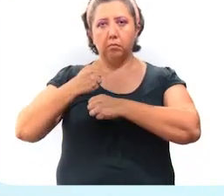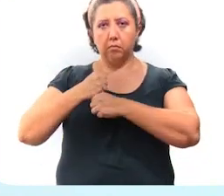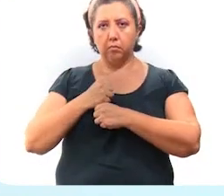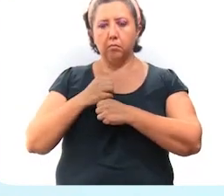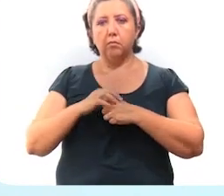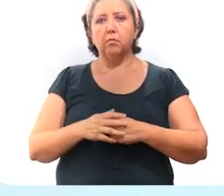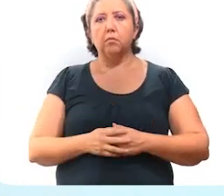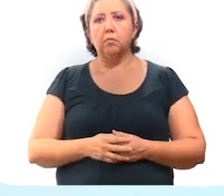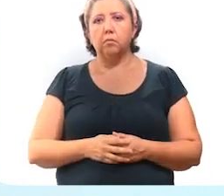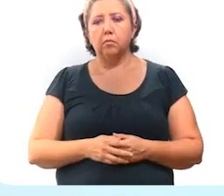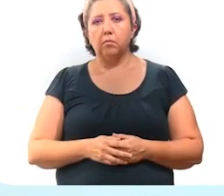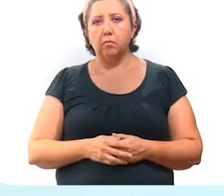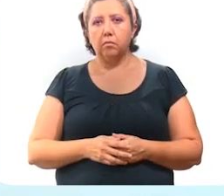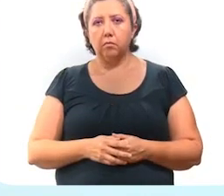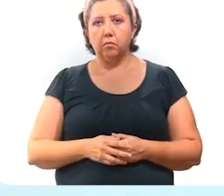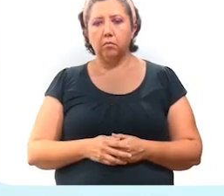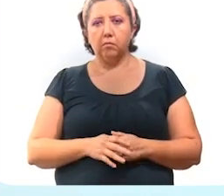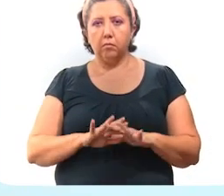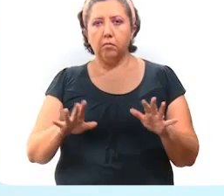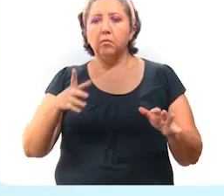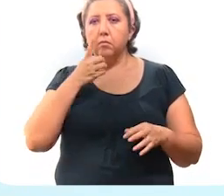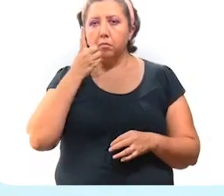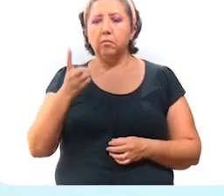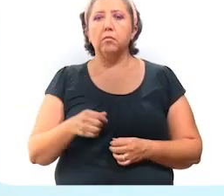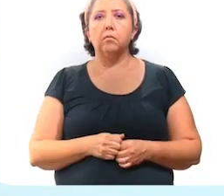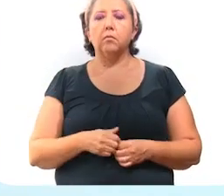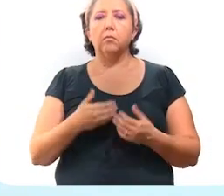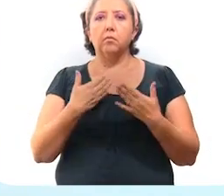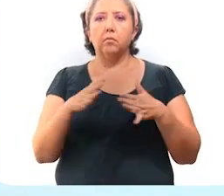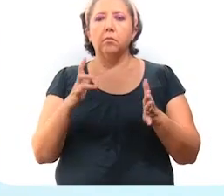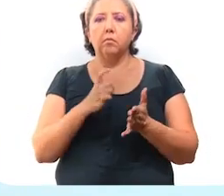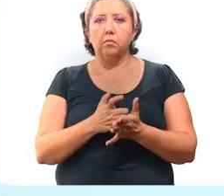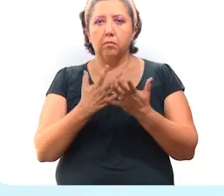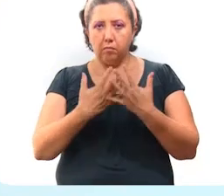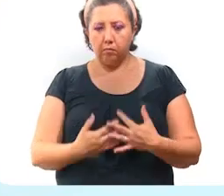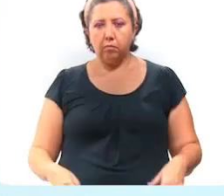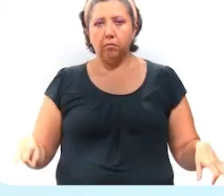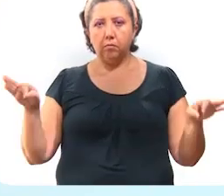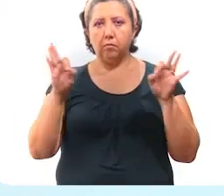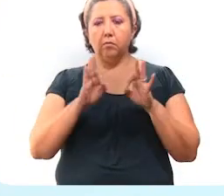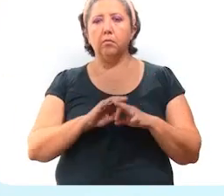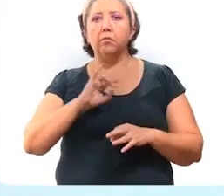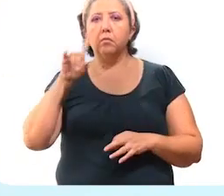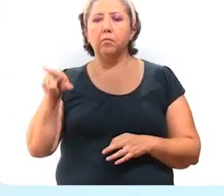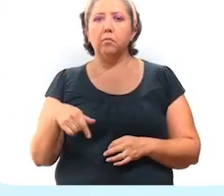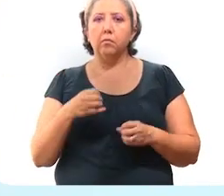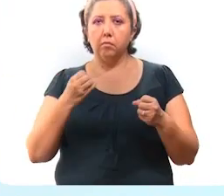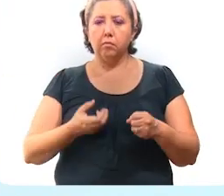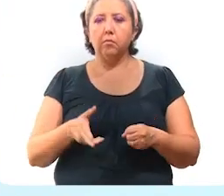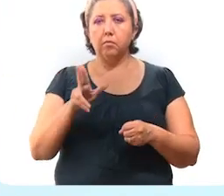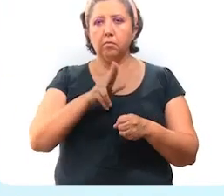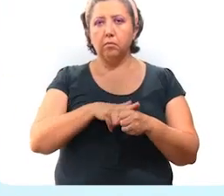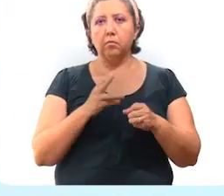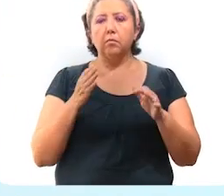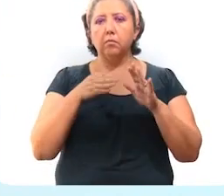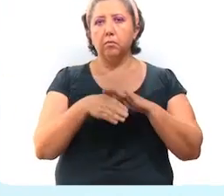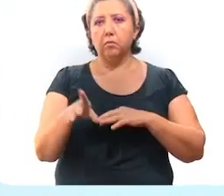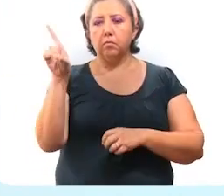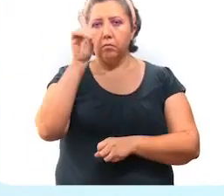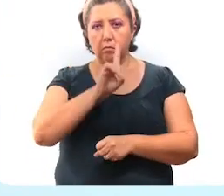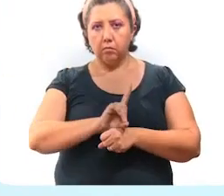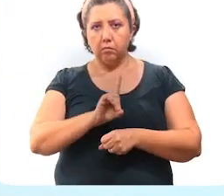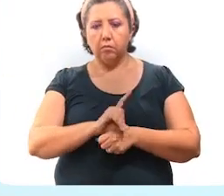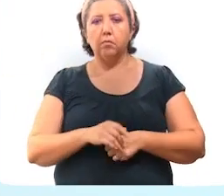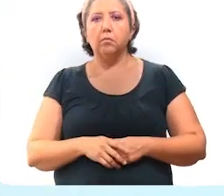las Fuerzas Armadas. Como se ha señalado, en la reapertura económica los datos más importantes son la ocupación hospitalaria y